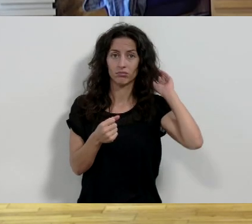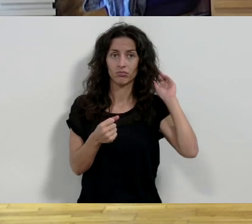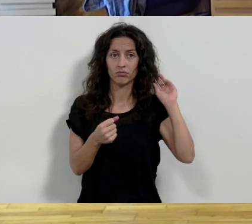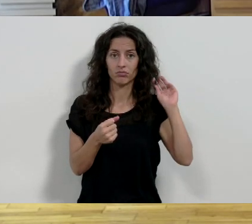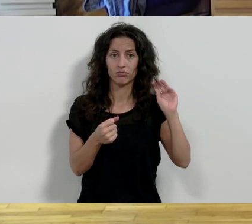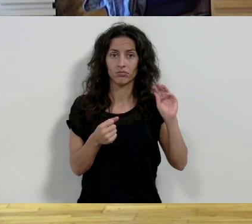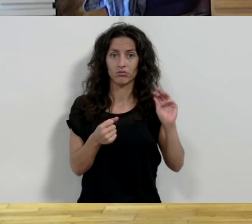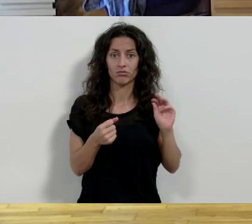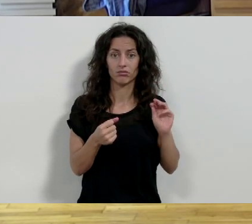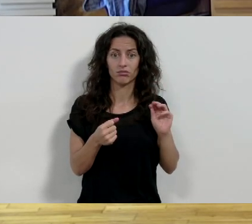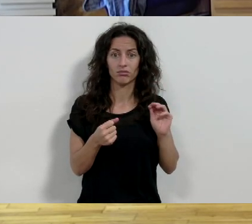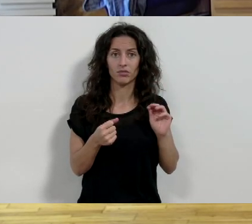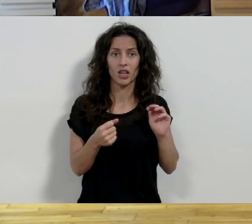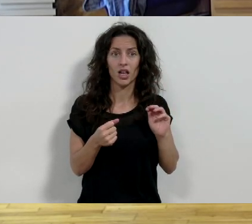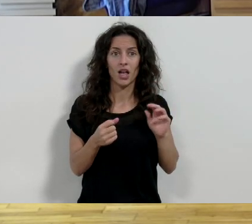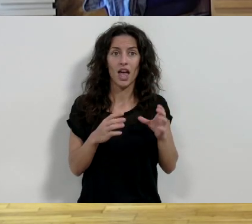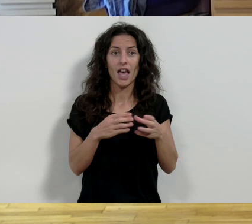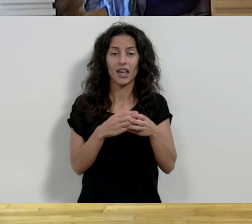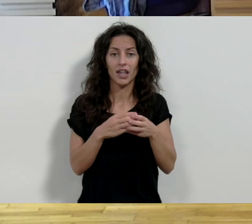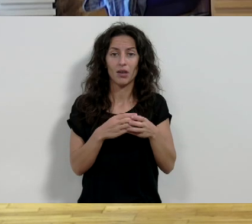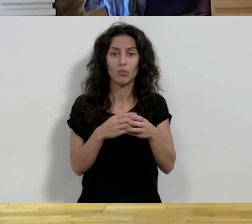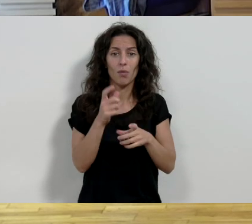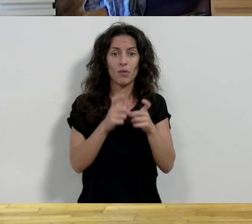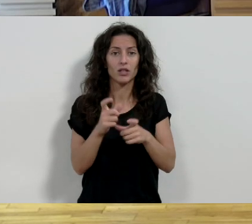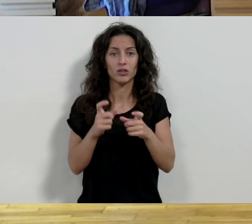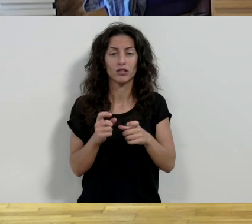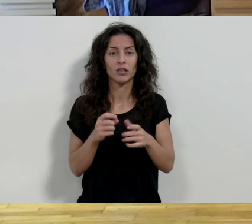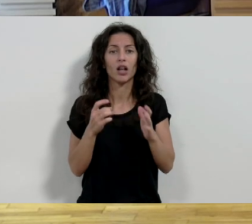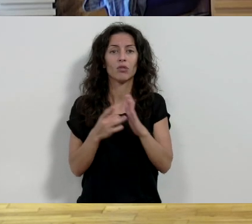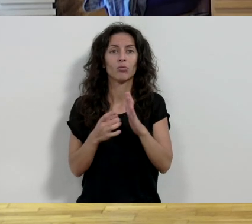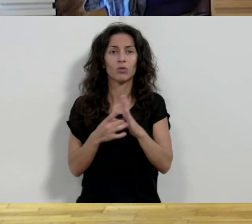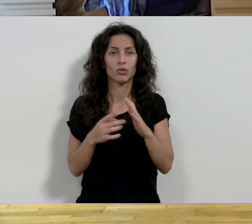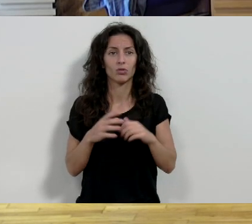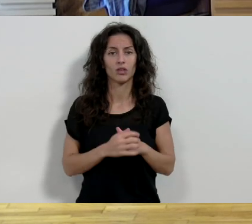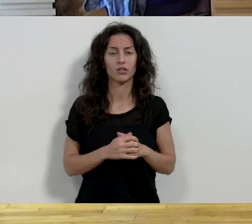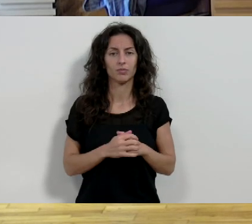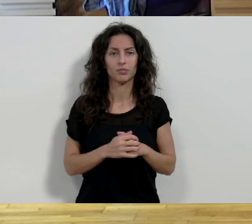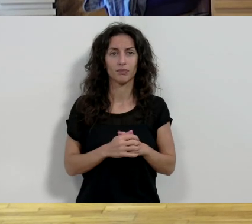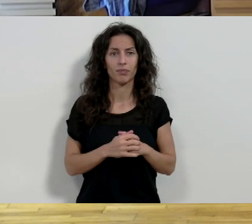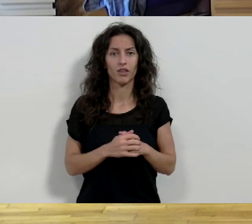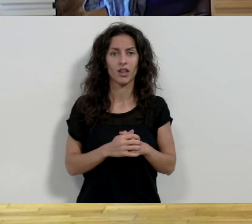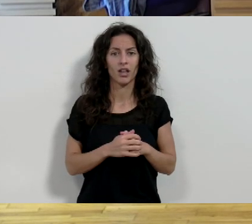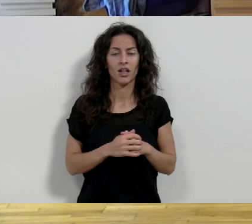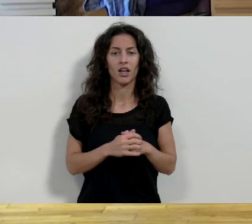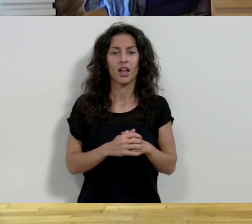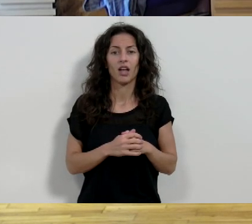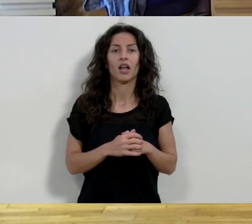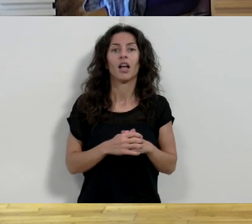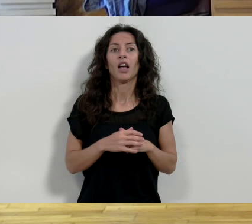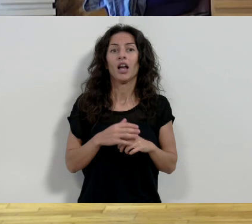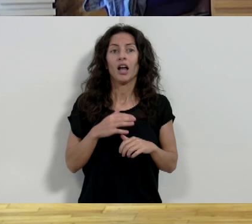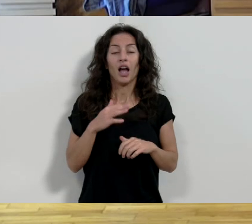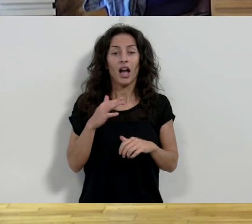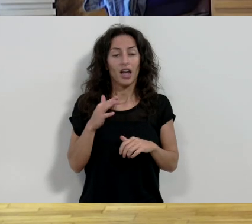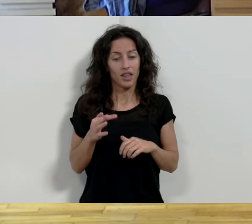redes sociales, pero que madrugan mucho, dedican mucho tiempo y además se enfrentan muchas veces al cabreo de la gente en la calle. Y